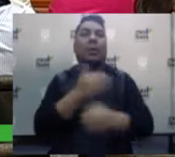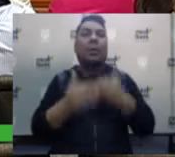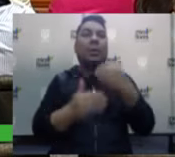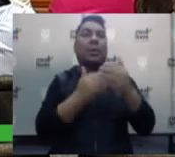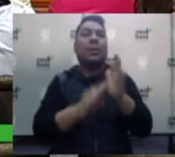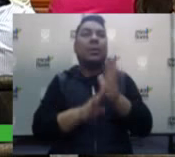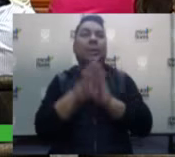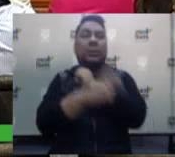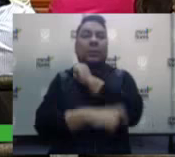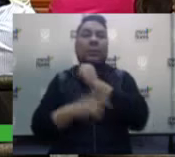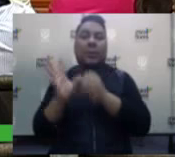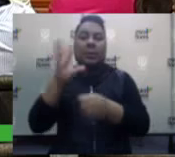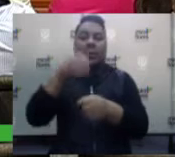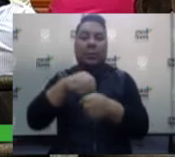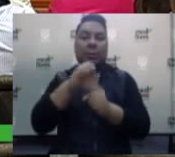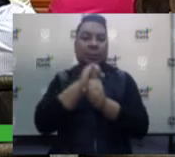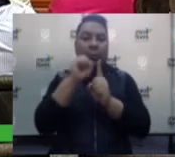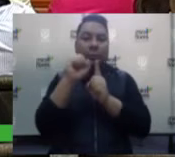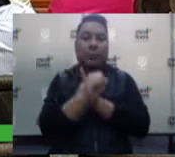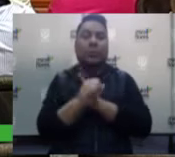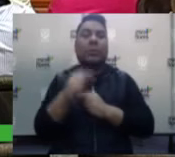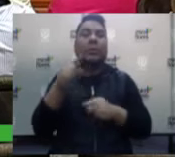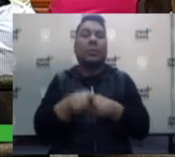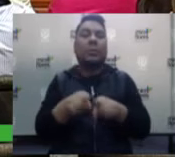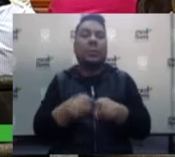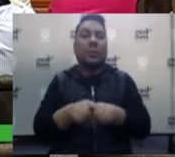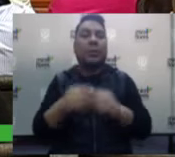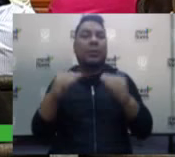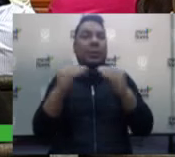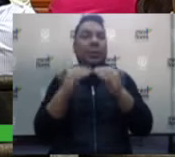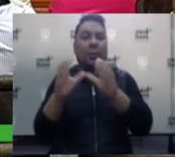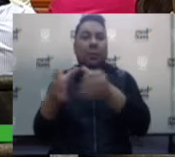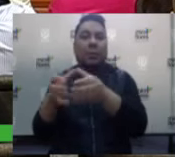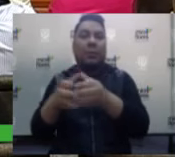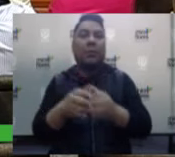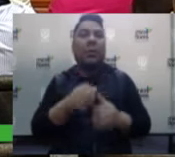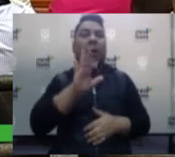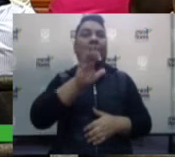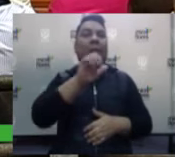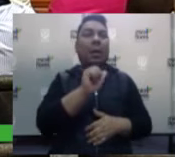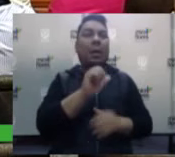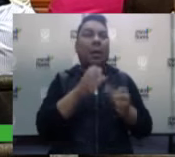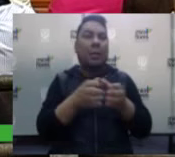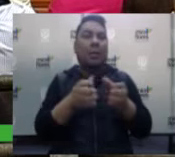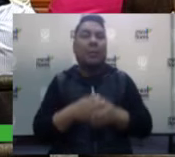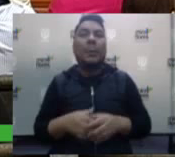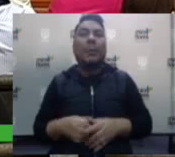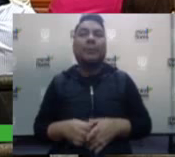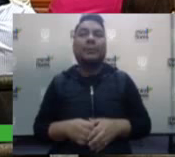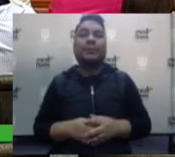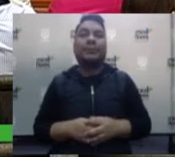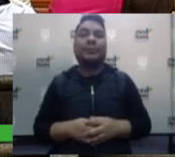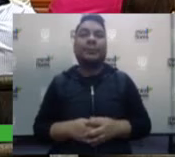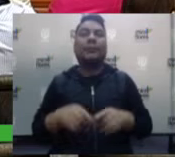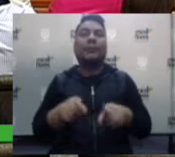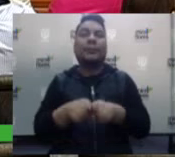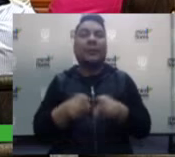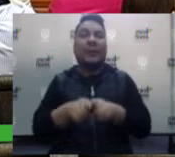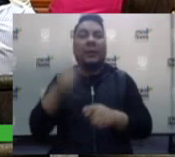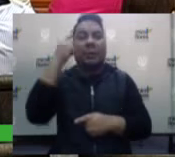País, Partido de Integración Social, Democracia Directa, el Frente Amplio por Justicia, Vida y Libertad,